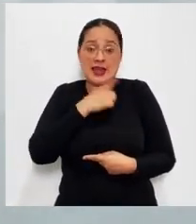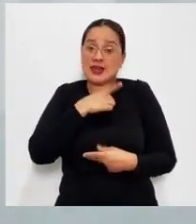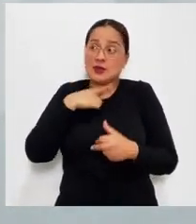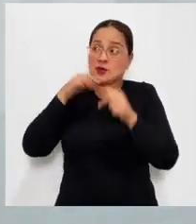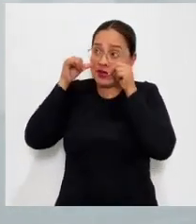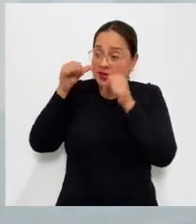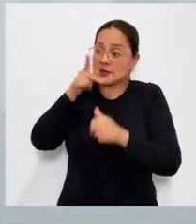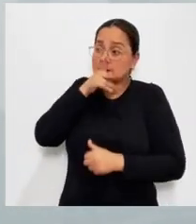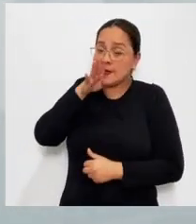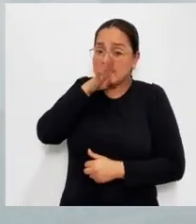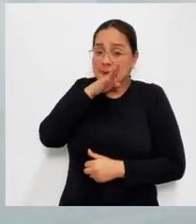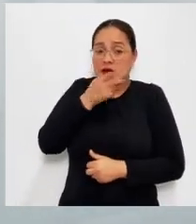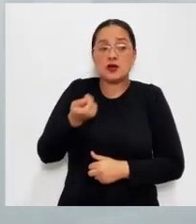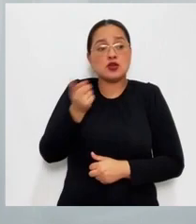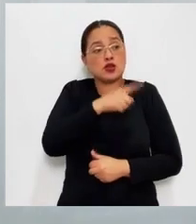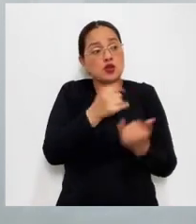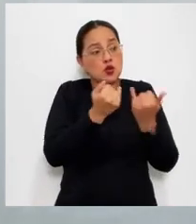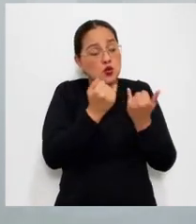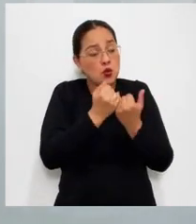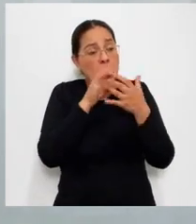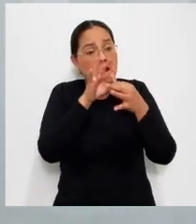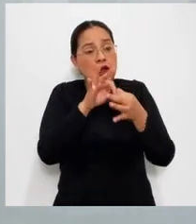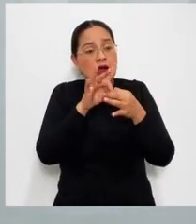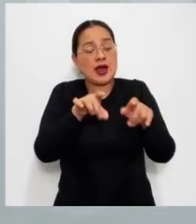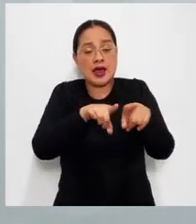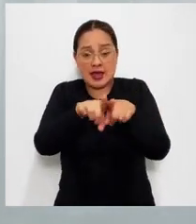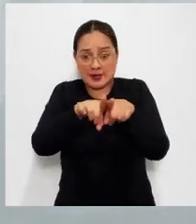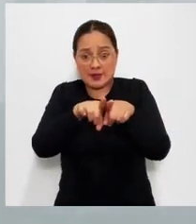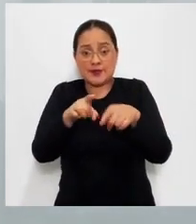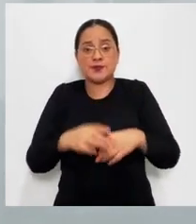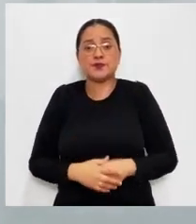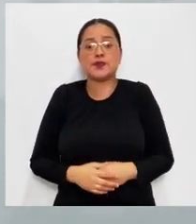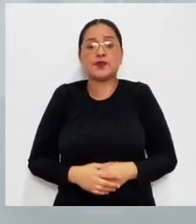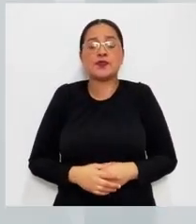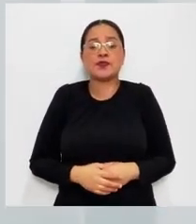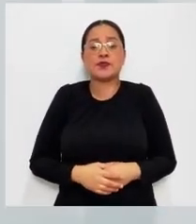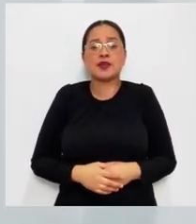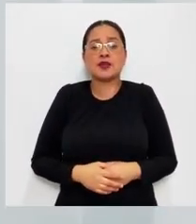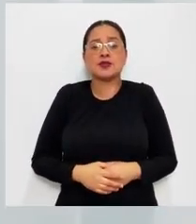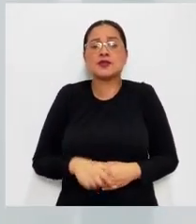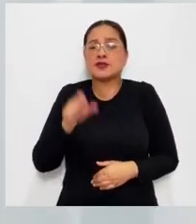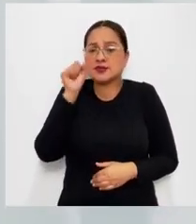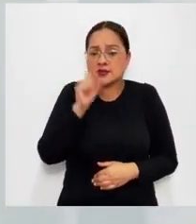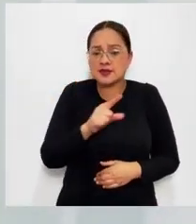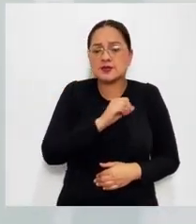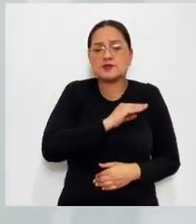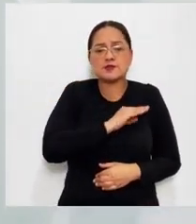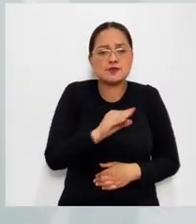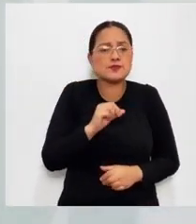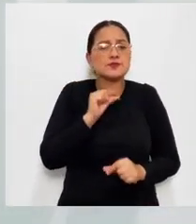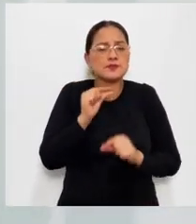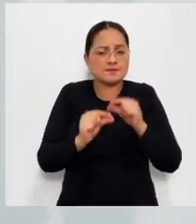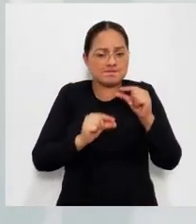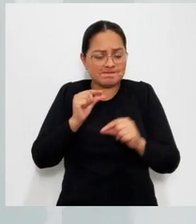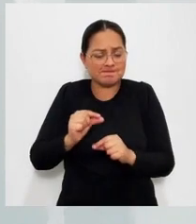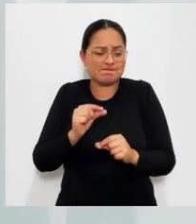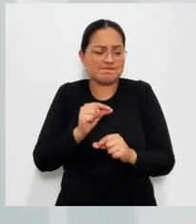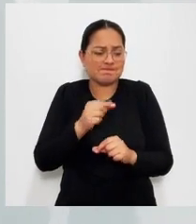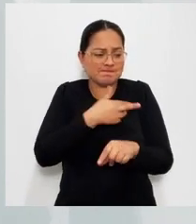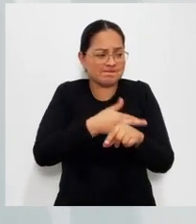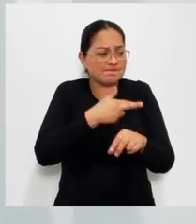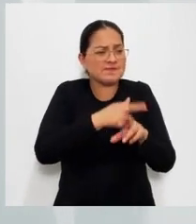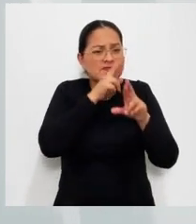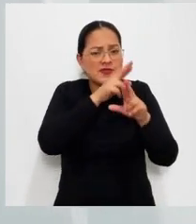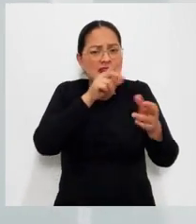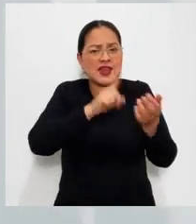también estar al pendiente de mis papás, como hermana para ser solidaria con mis hermanos y poder llevar cabalmente y